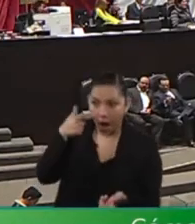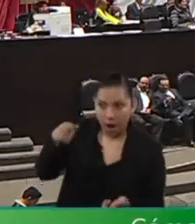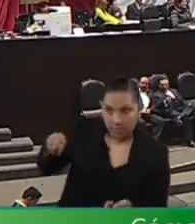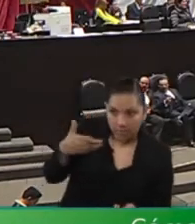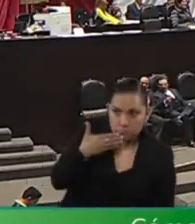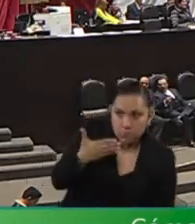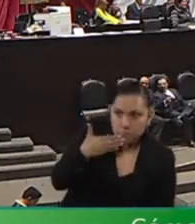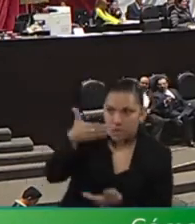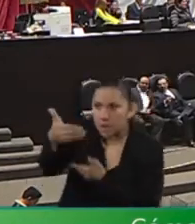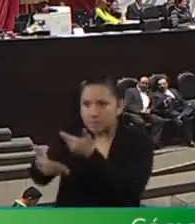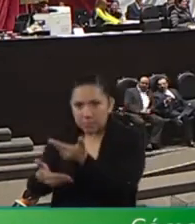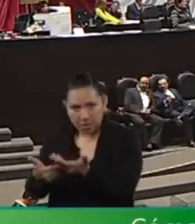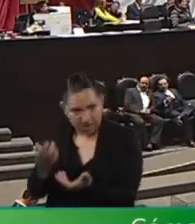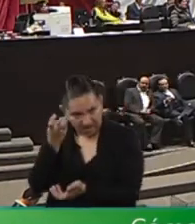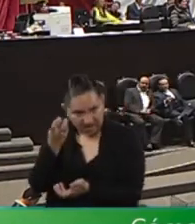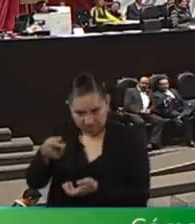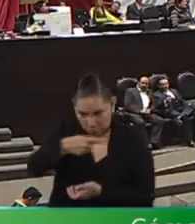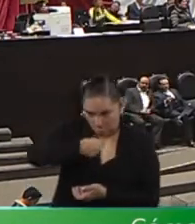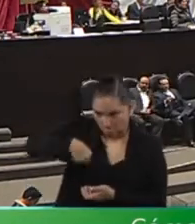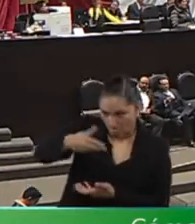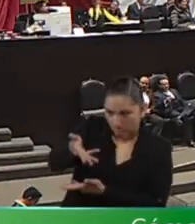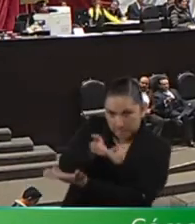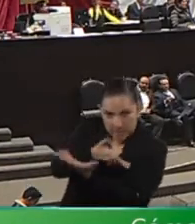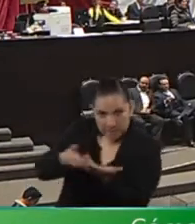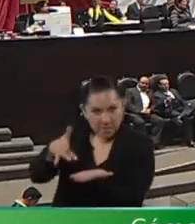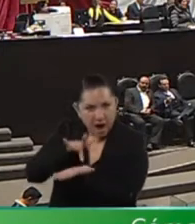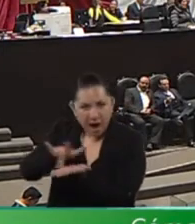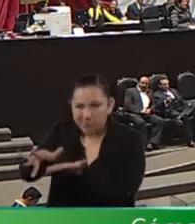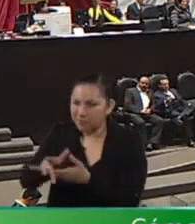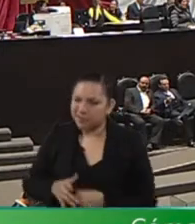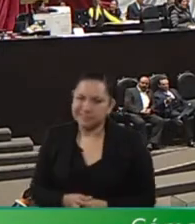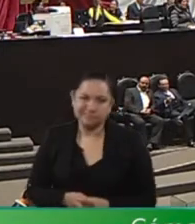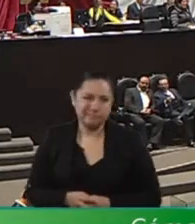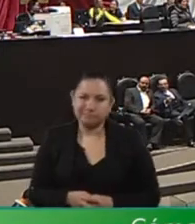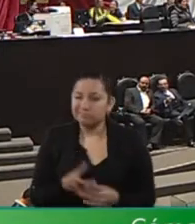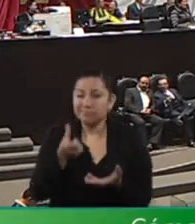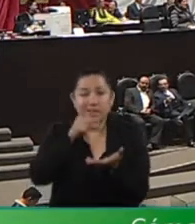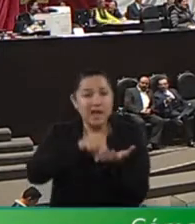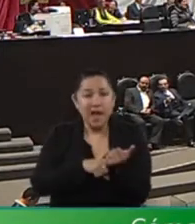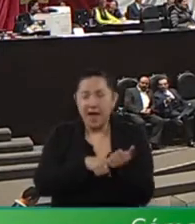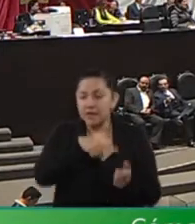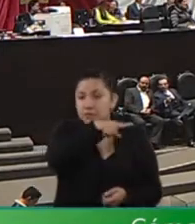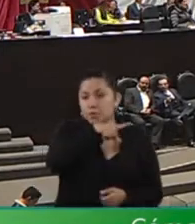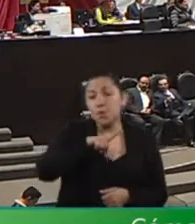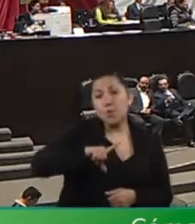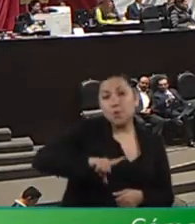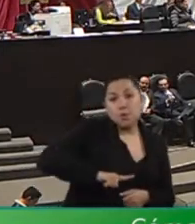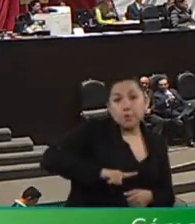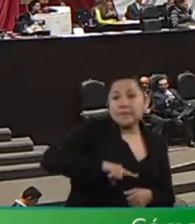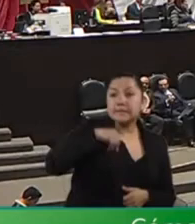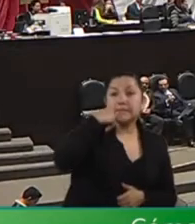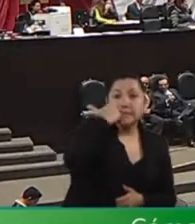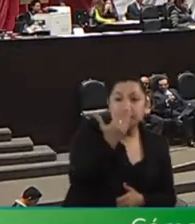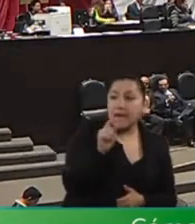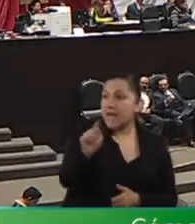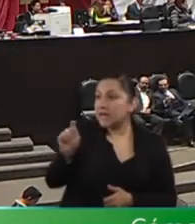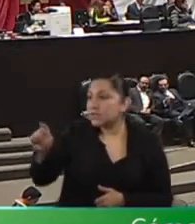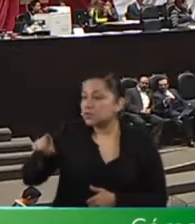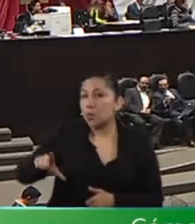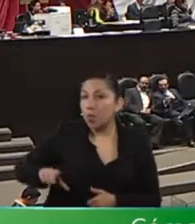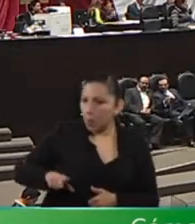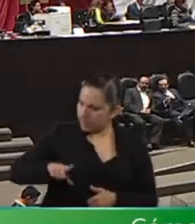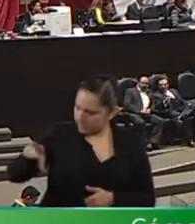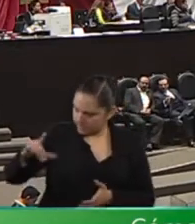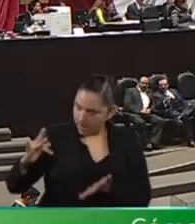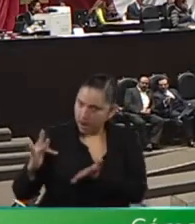Hay algunos billetes con los cuales se intenta comprar la complicidad de los gobiernos de Centroamérica ante la falta